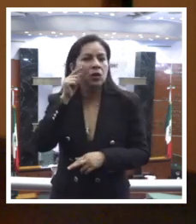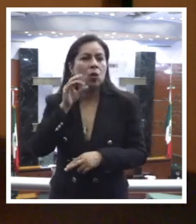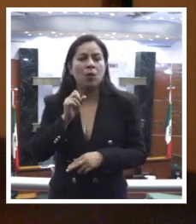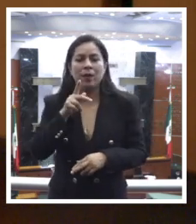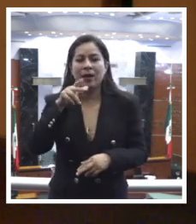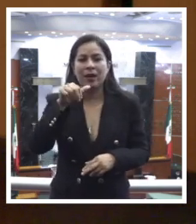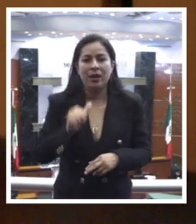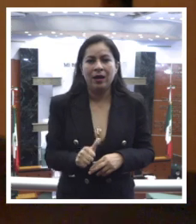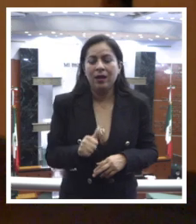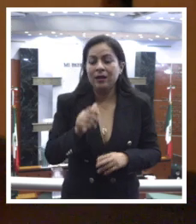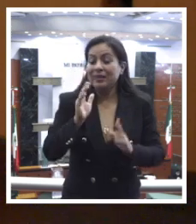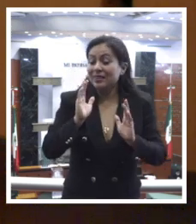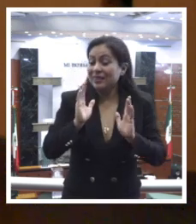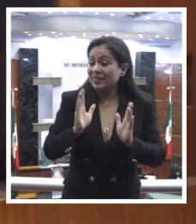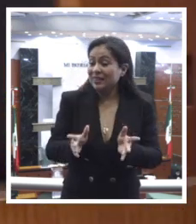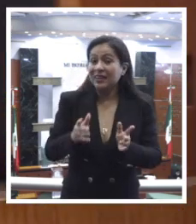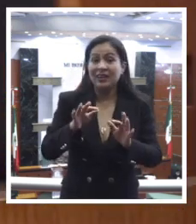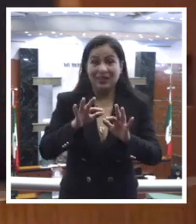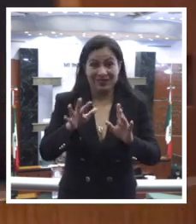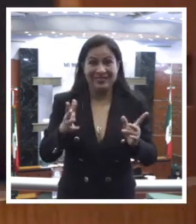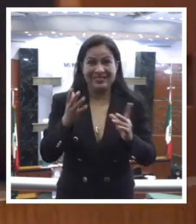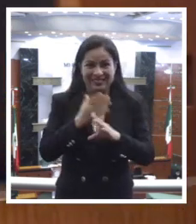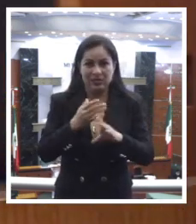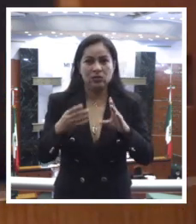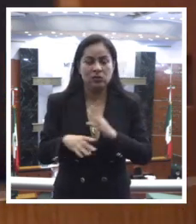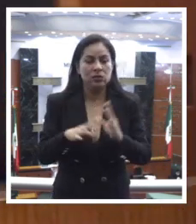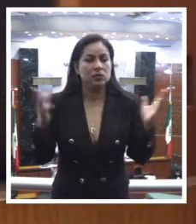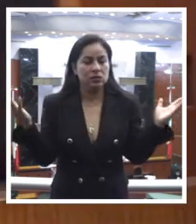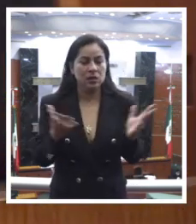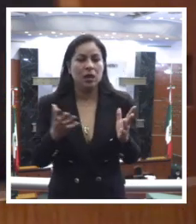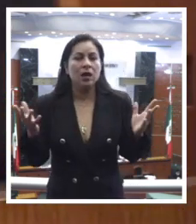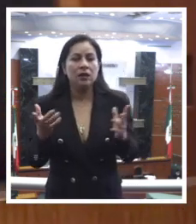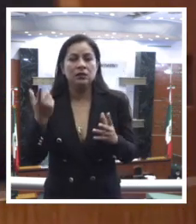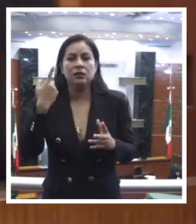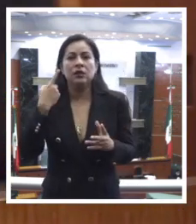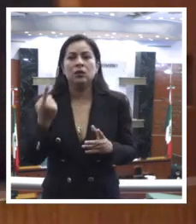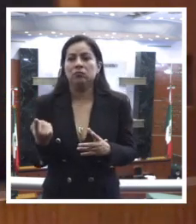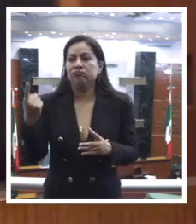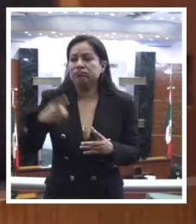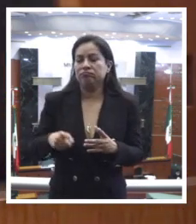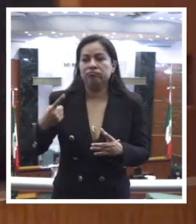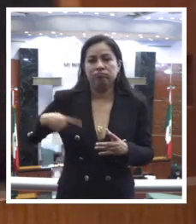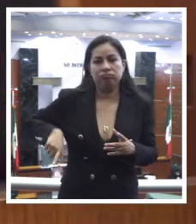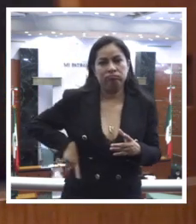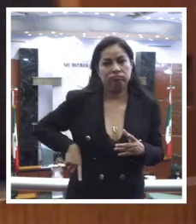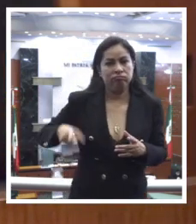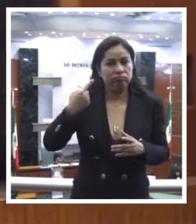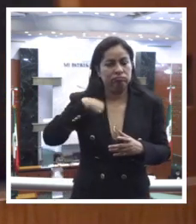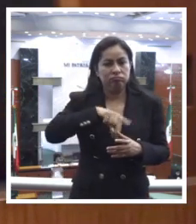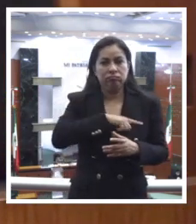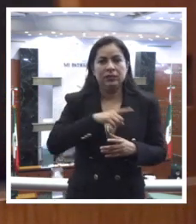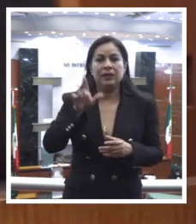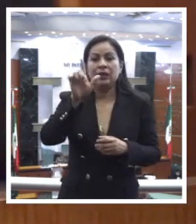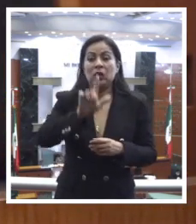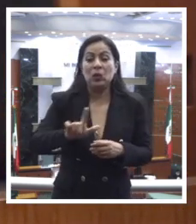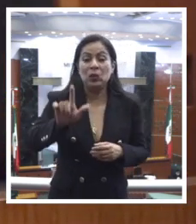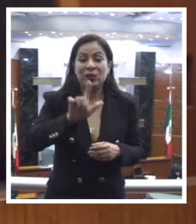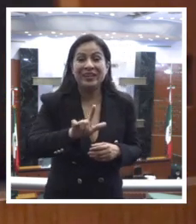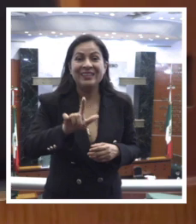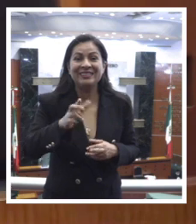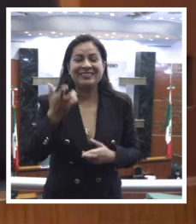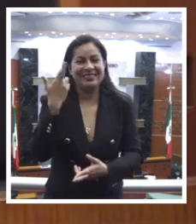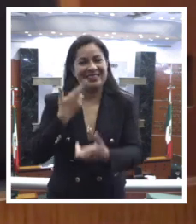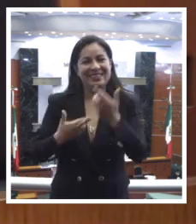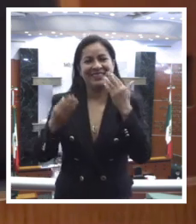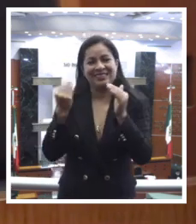Copala, y ya con estas condiciones que hemos generado con la instrucción directa de nuestra gobernadora, el día lunes regresan